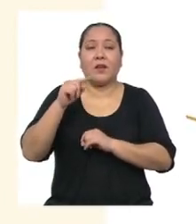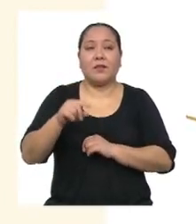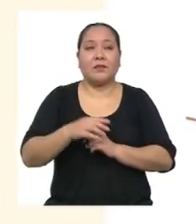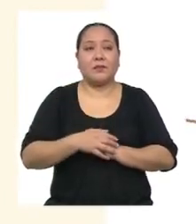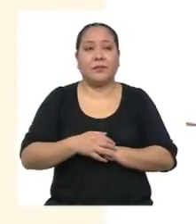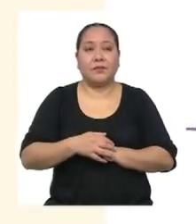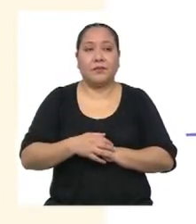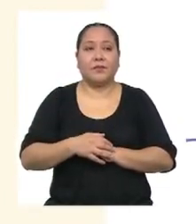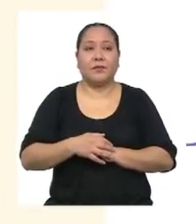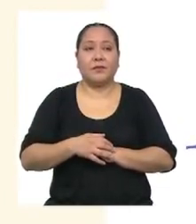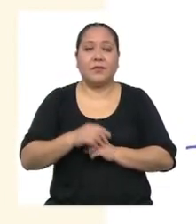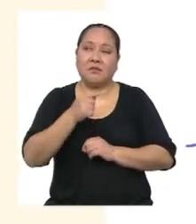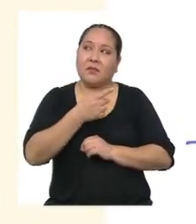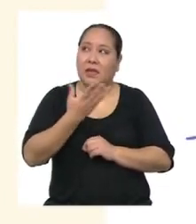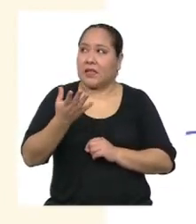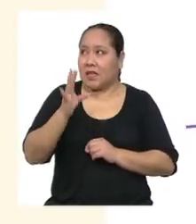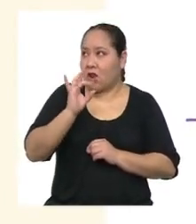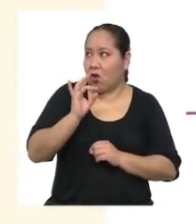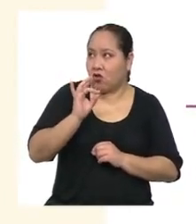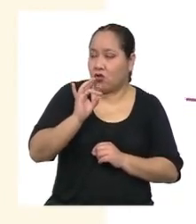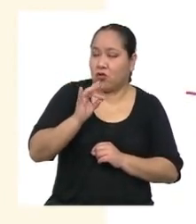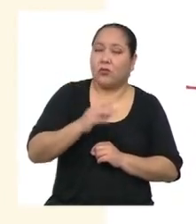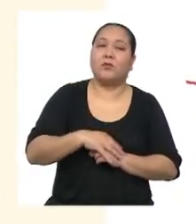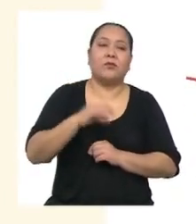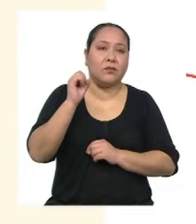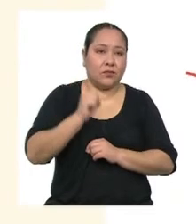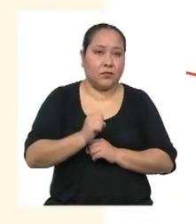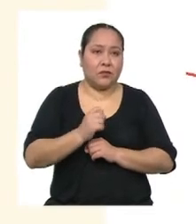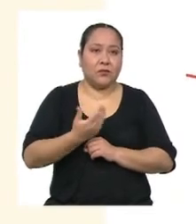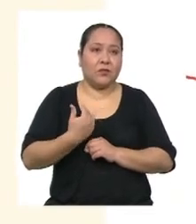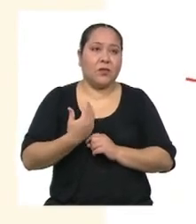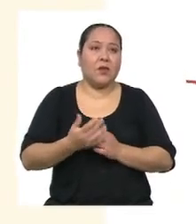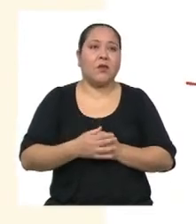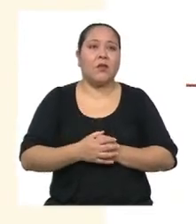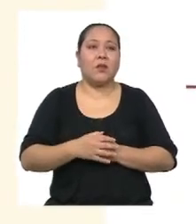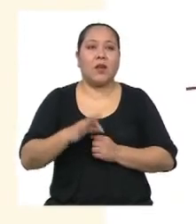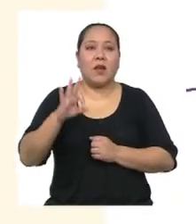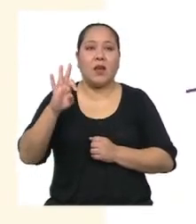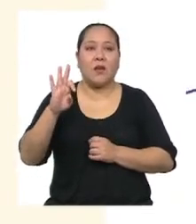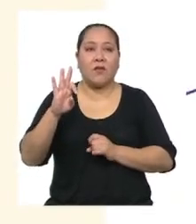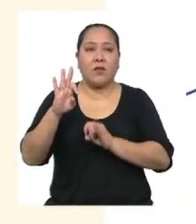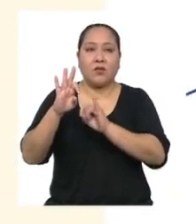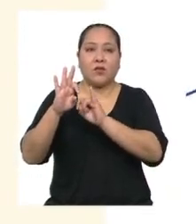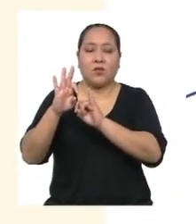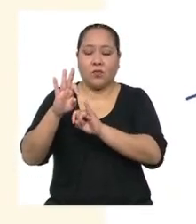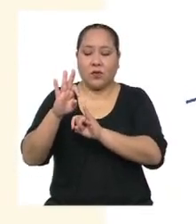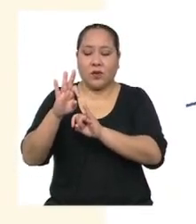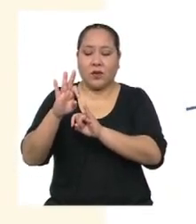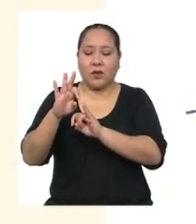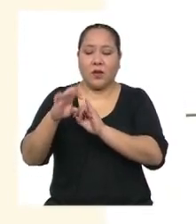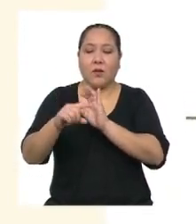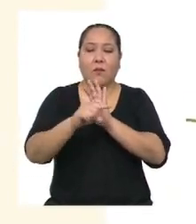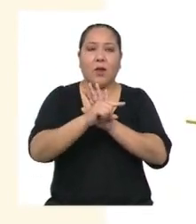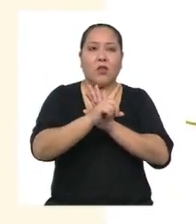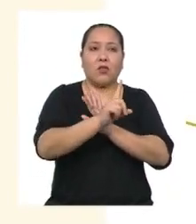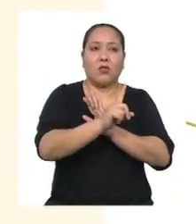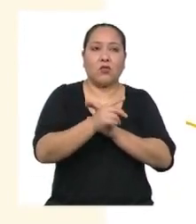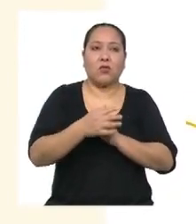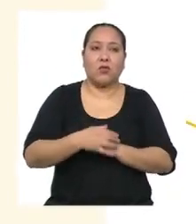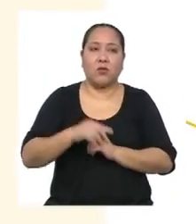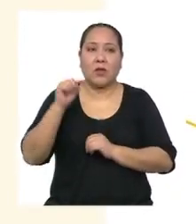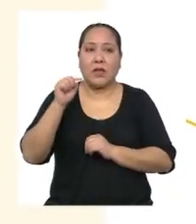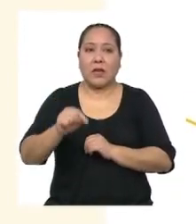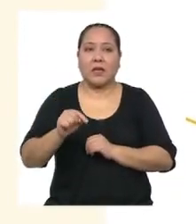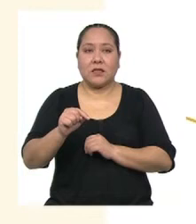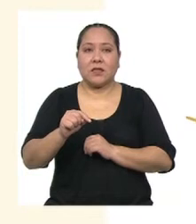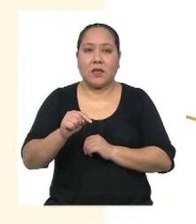modal, que sería 8. De ahí tenemos a F sub i menos 1, que se refiere a la